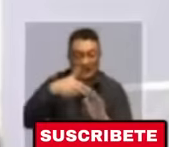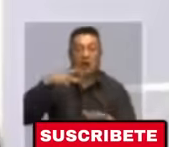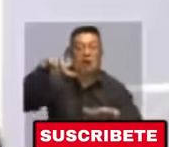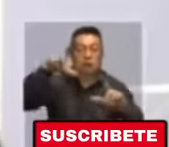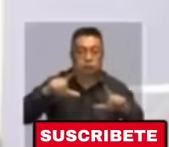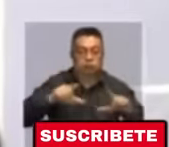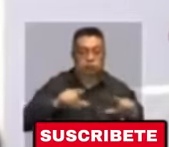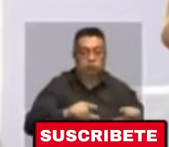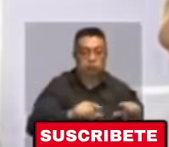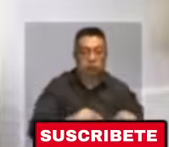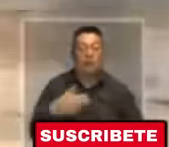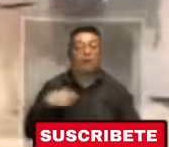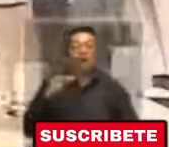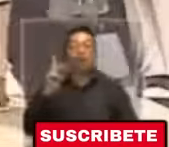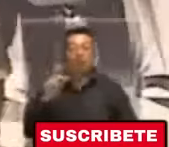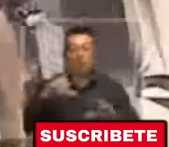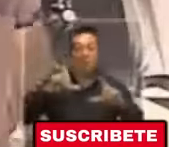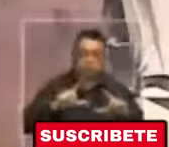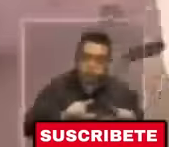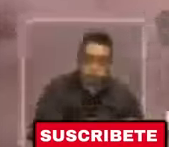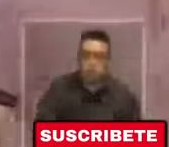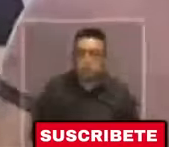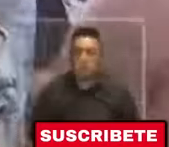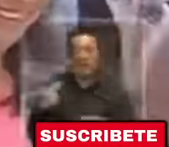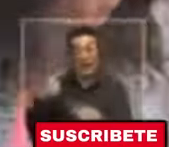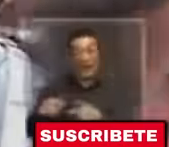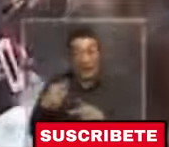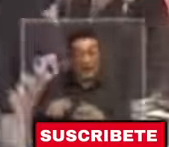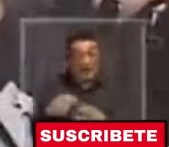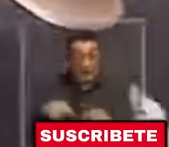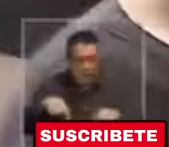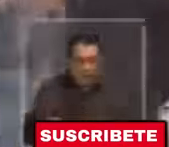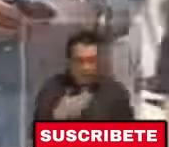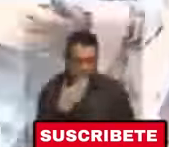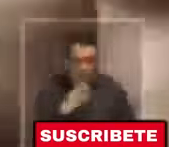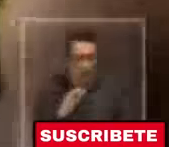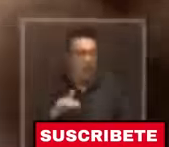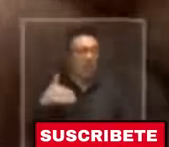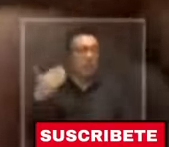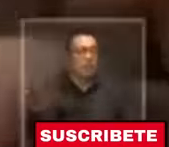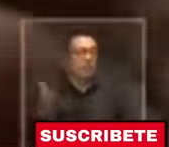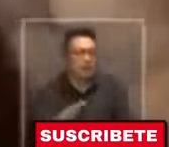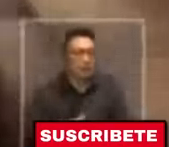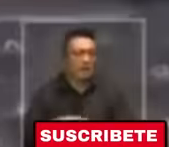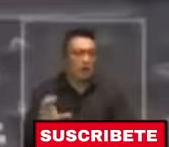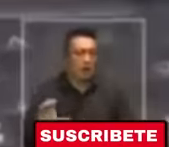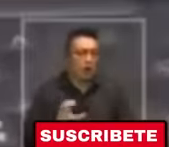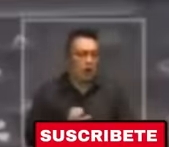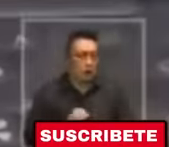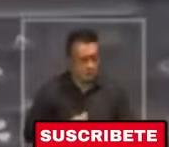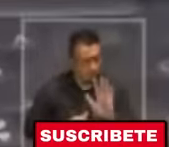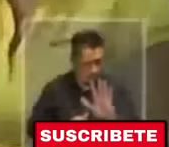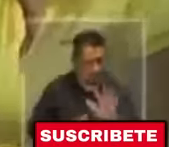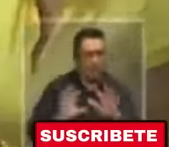estado cayendo el valor del dólar Si quiero un crédito de consumo lo pido ahora o lo pido después antes de contestar un poco de